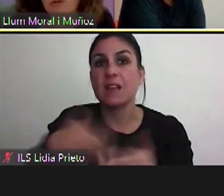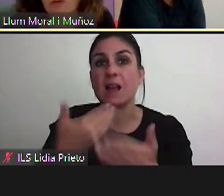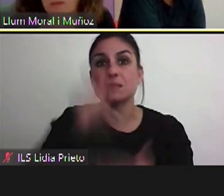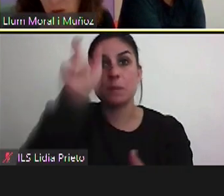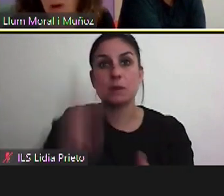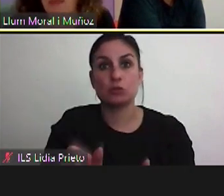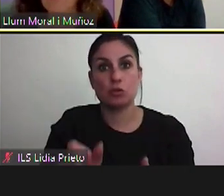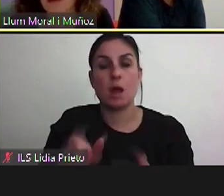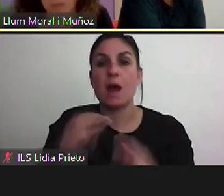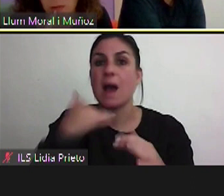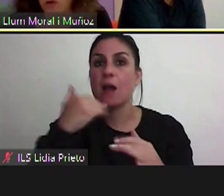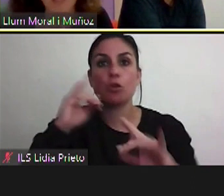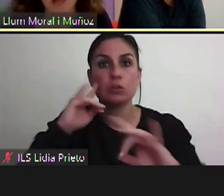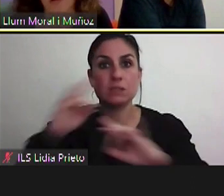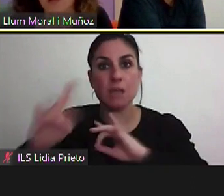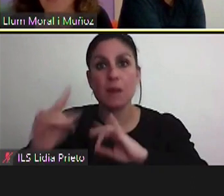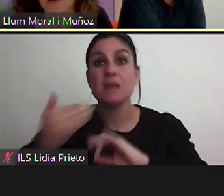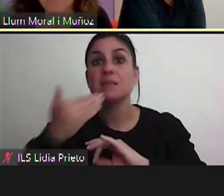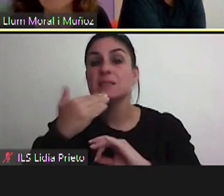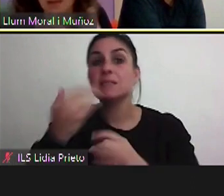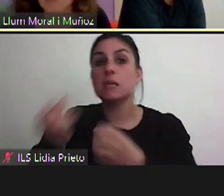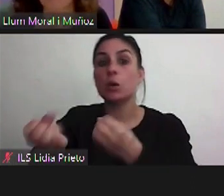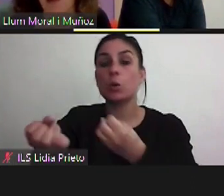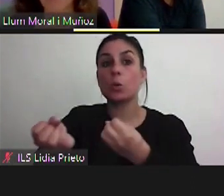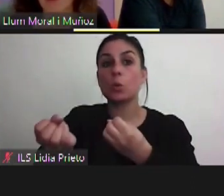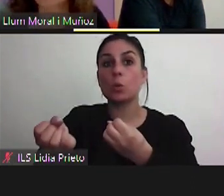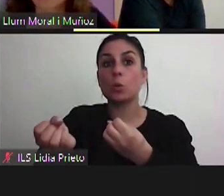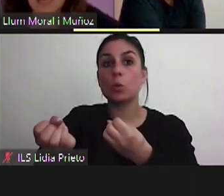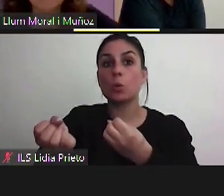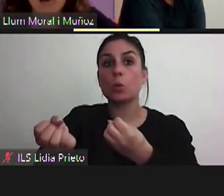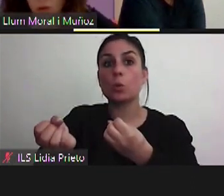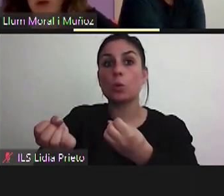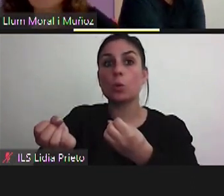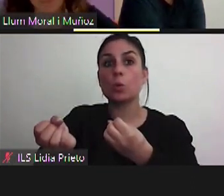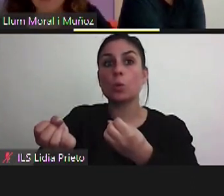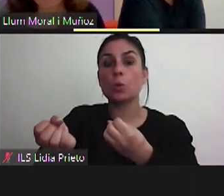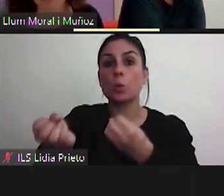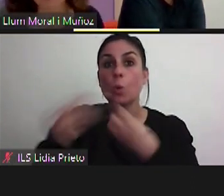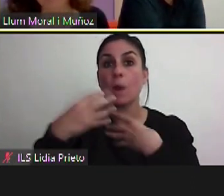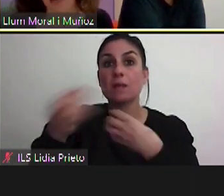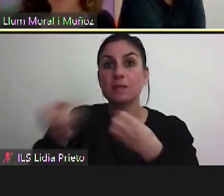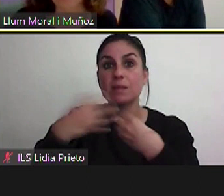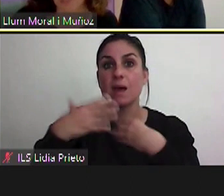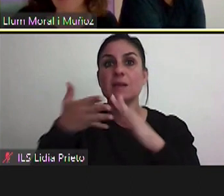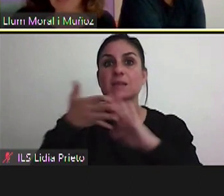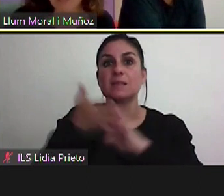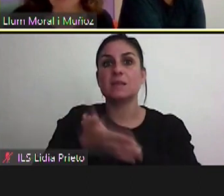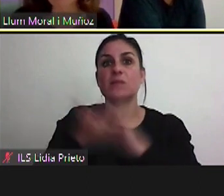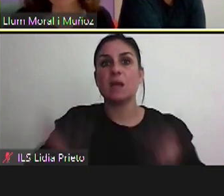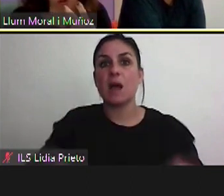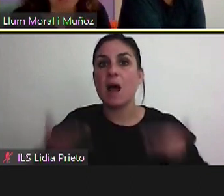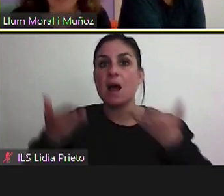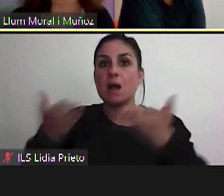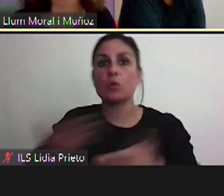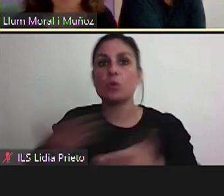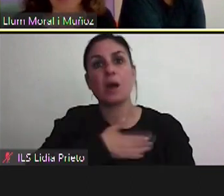está contando es porque en verdad, primero, no lo ha decidido hacer todavía y quiere que la ayudes. Y quiere la ayuda. Hay veces